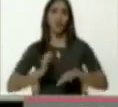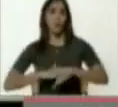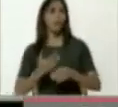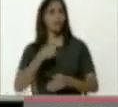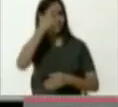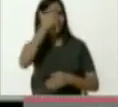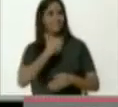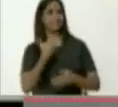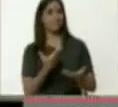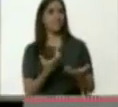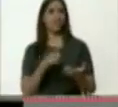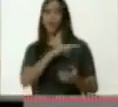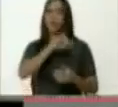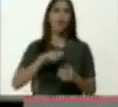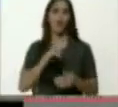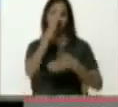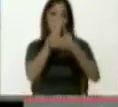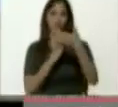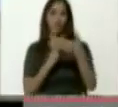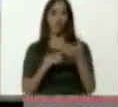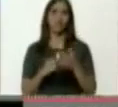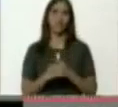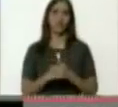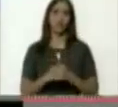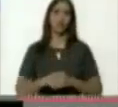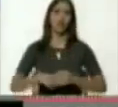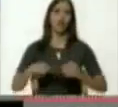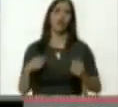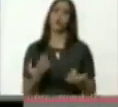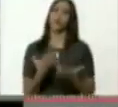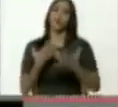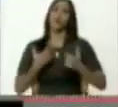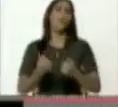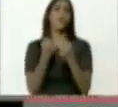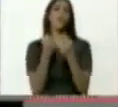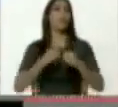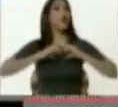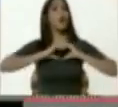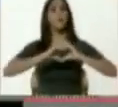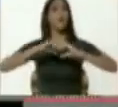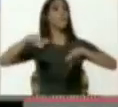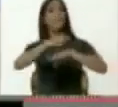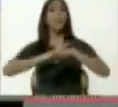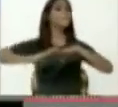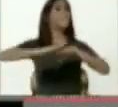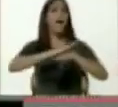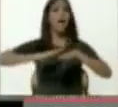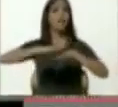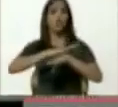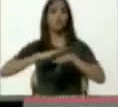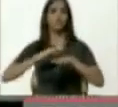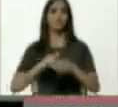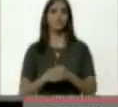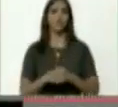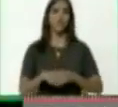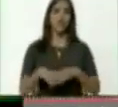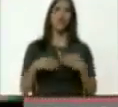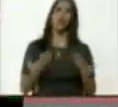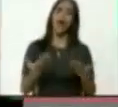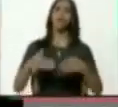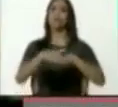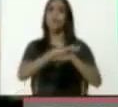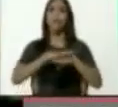sincero no es igual a ser honesto. Un grito de corazón, viva perdón, viva perdón. Juan Domingo